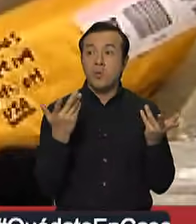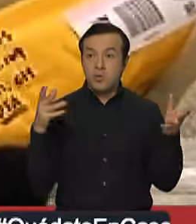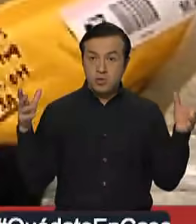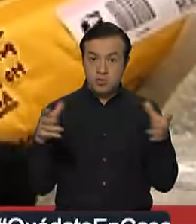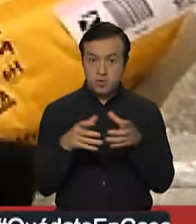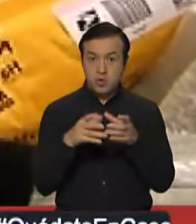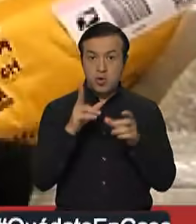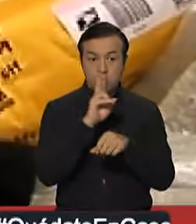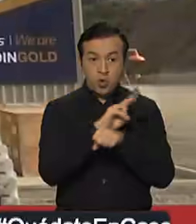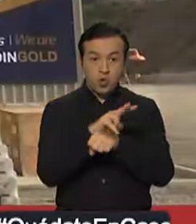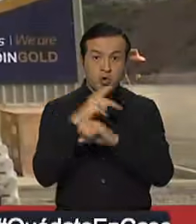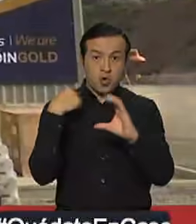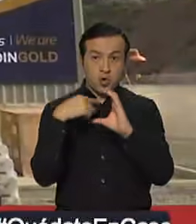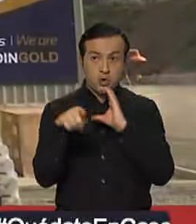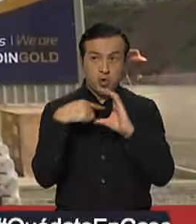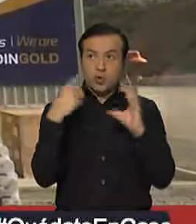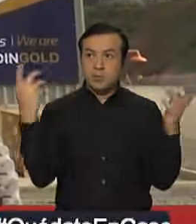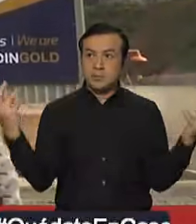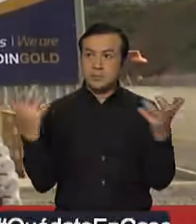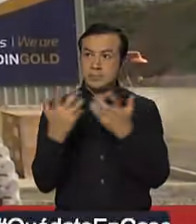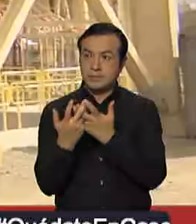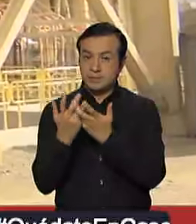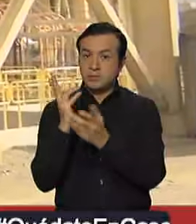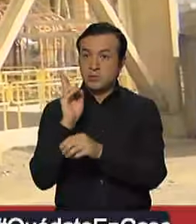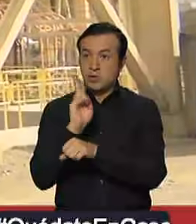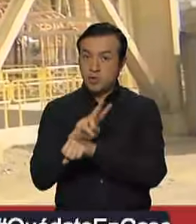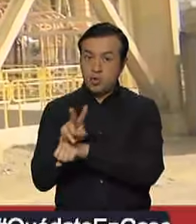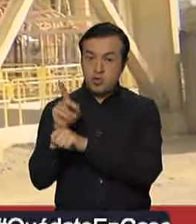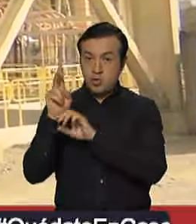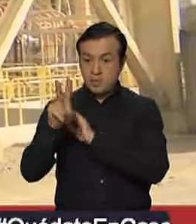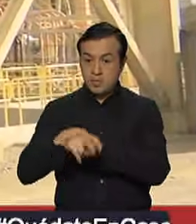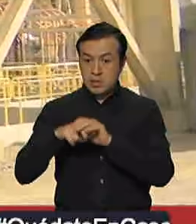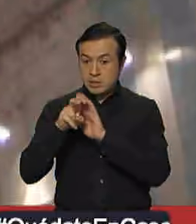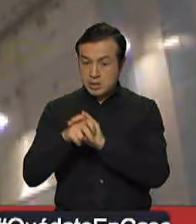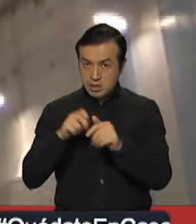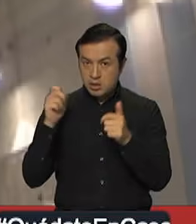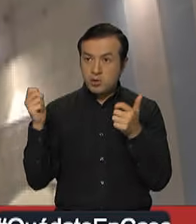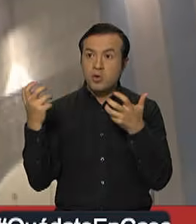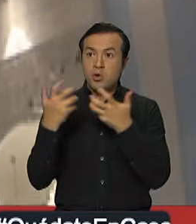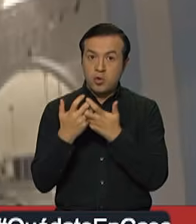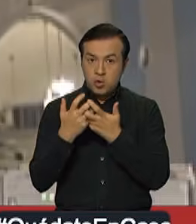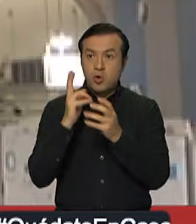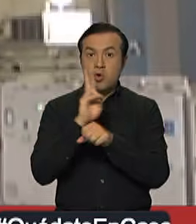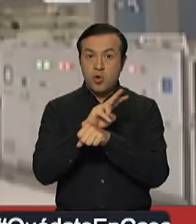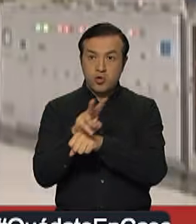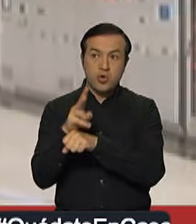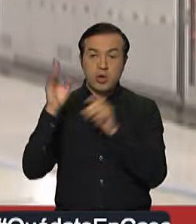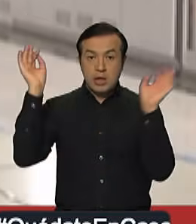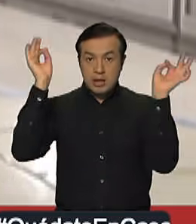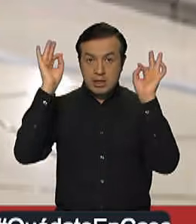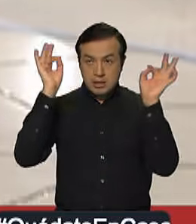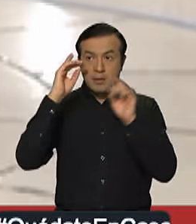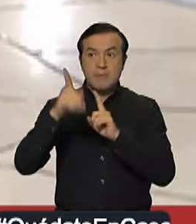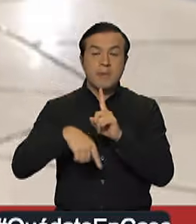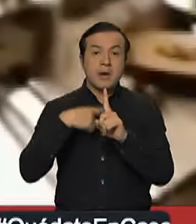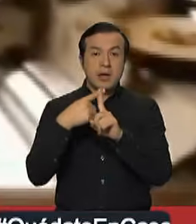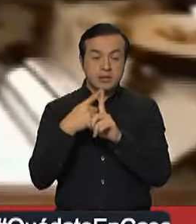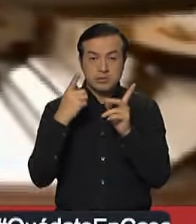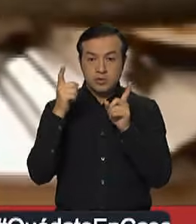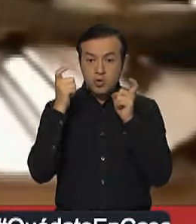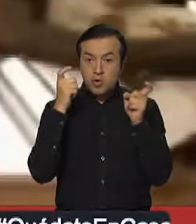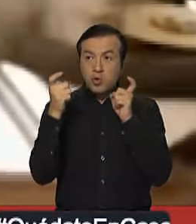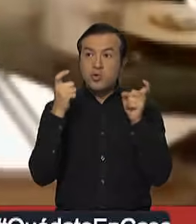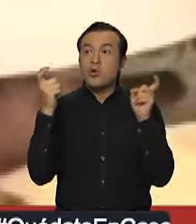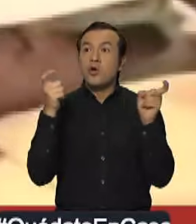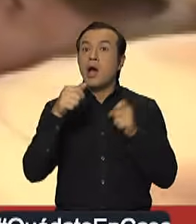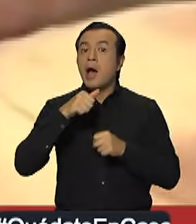Regulación y Control Postal y fusionó la Agencia de Regulación y Control Minero, la Agencia de Regulación y Control de Electricidad y la Agencia de Regulación y